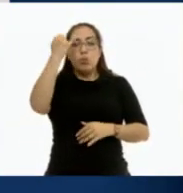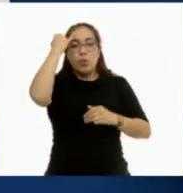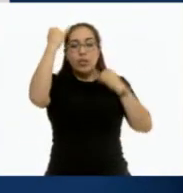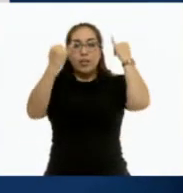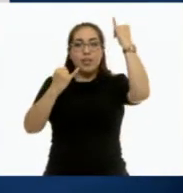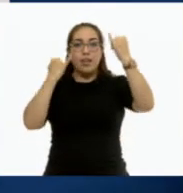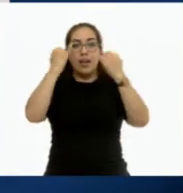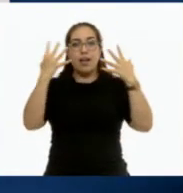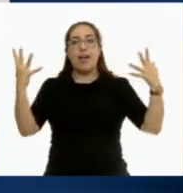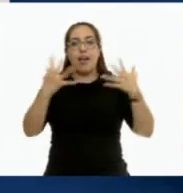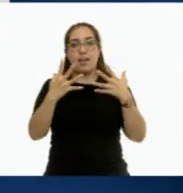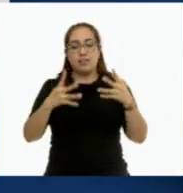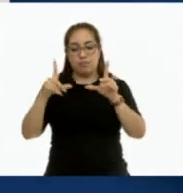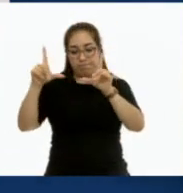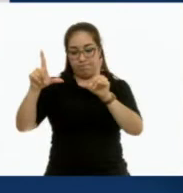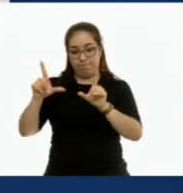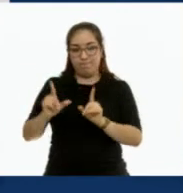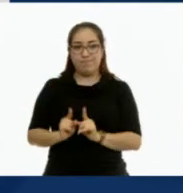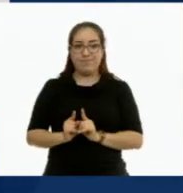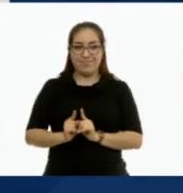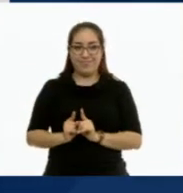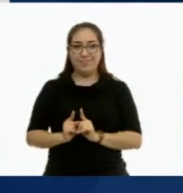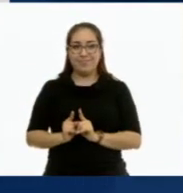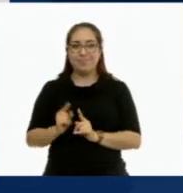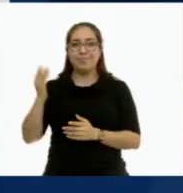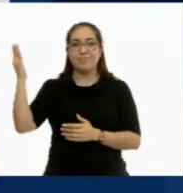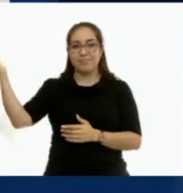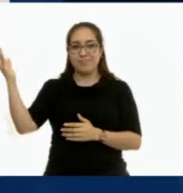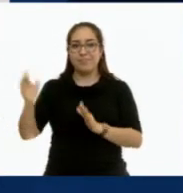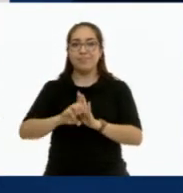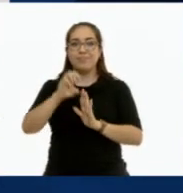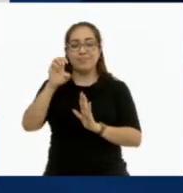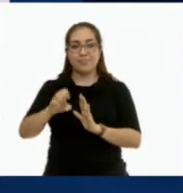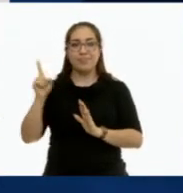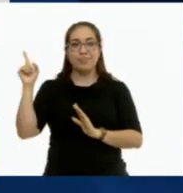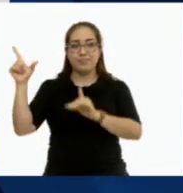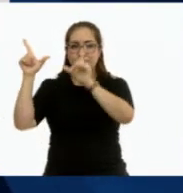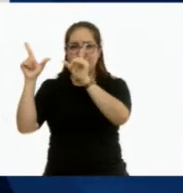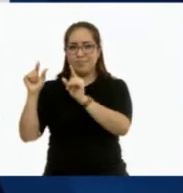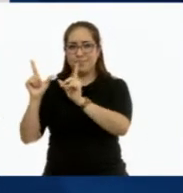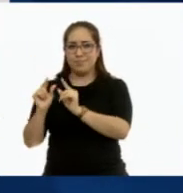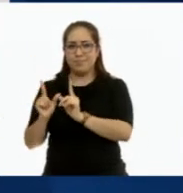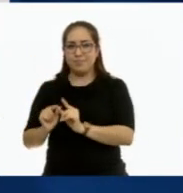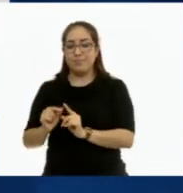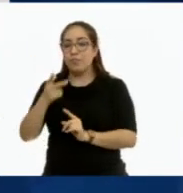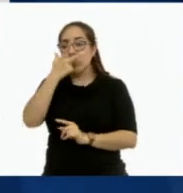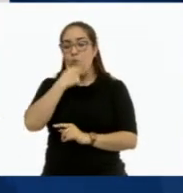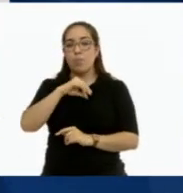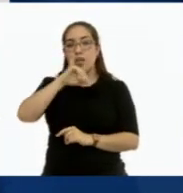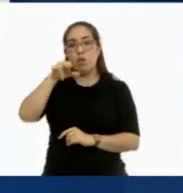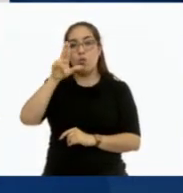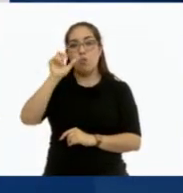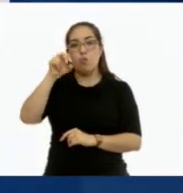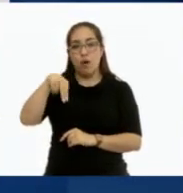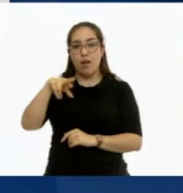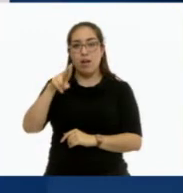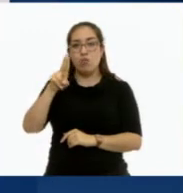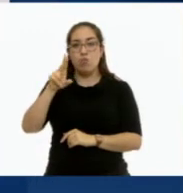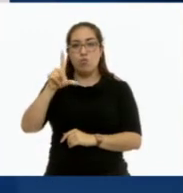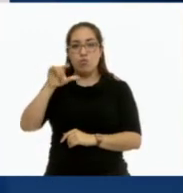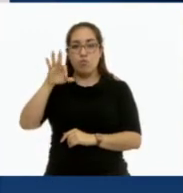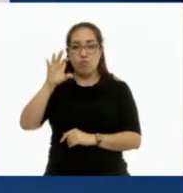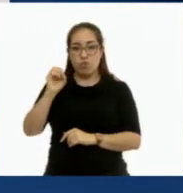ideas un resumen. Aquí tenemos un resumen que es de la vida y obra de Juan Rulfo. Realmente está